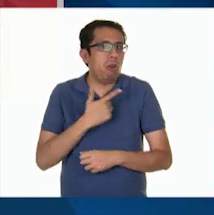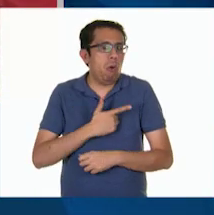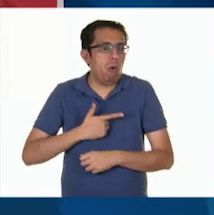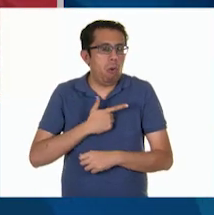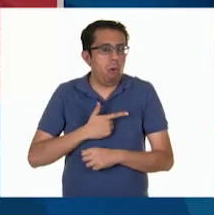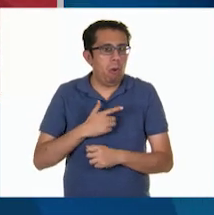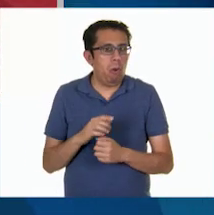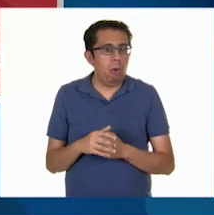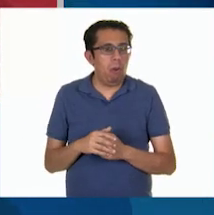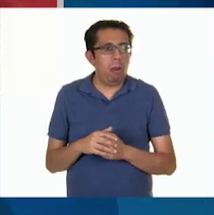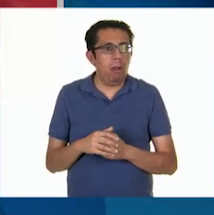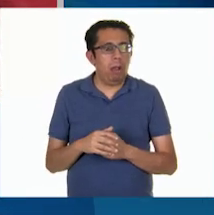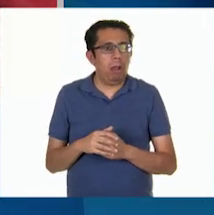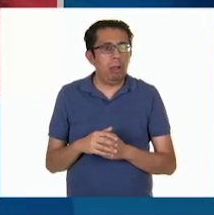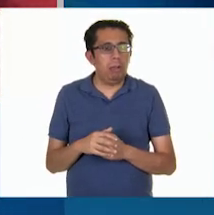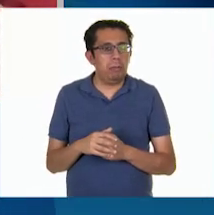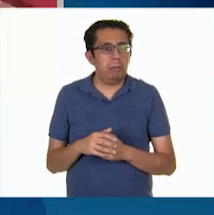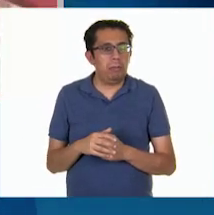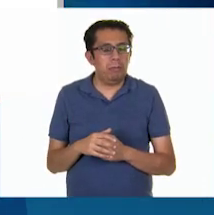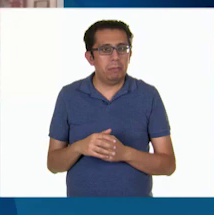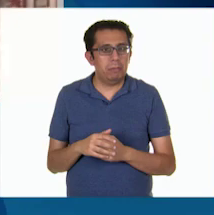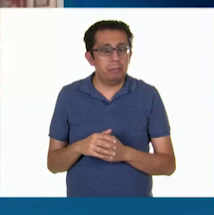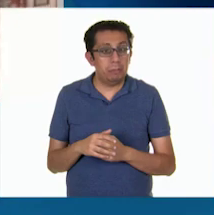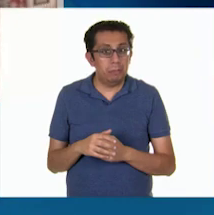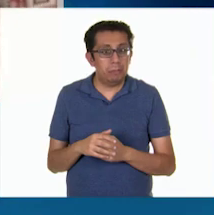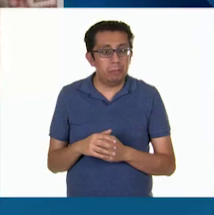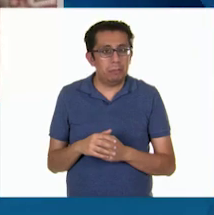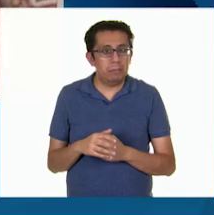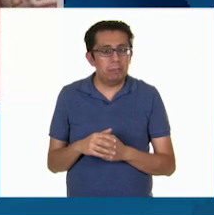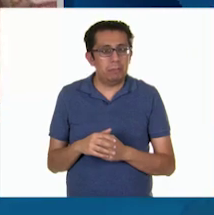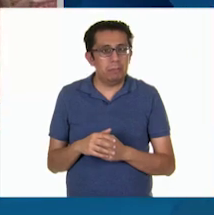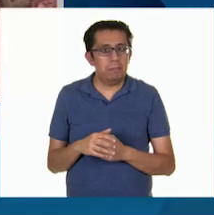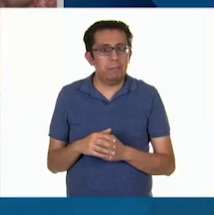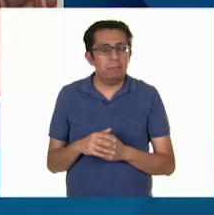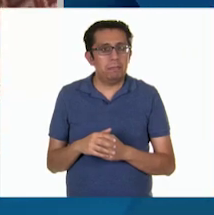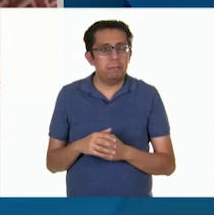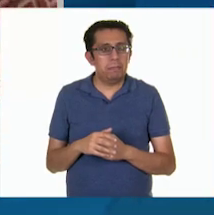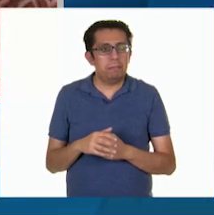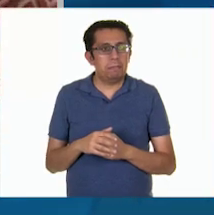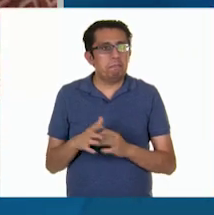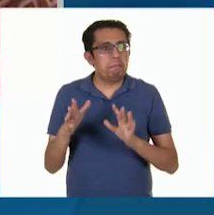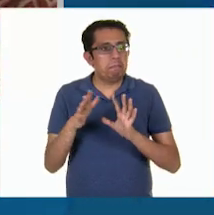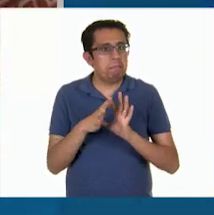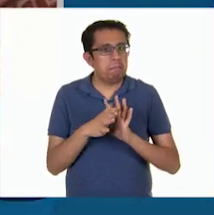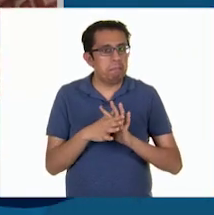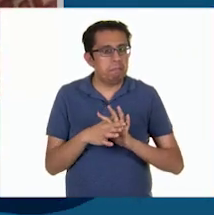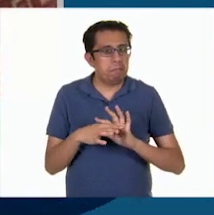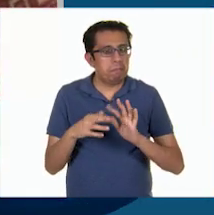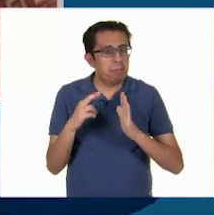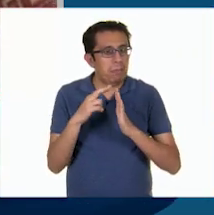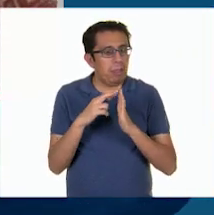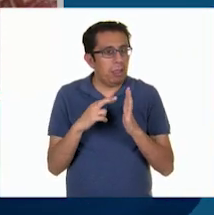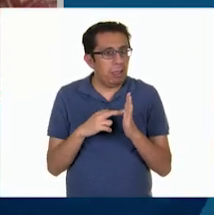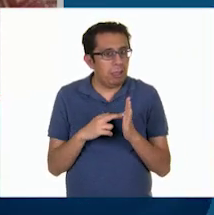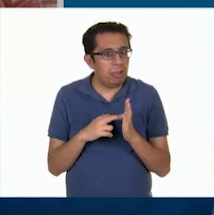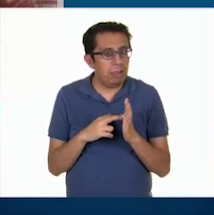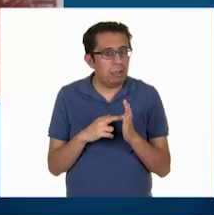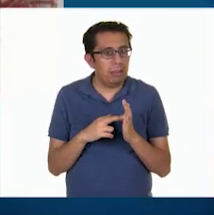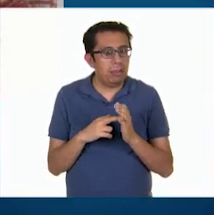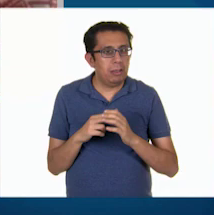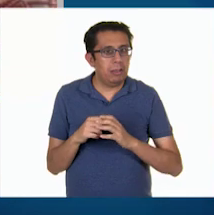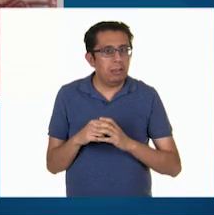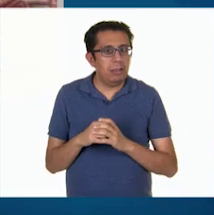mucho usar las instalaciones. Te voy a decir una de las reglas en las que estoy de acuerdo con mi escuela, que es